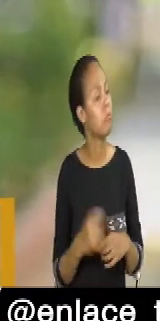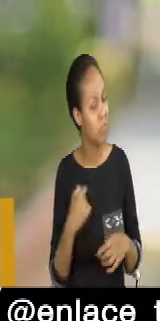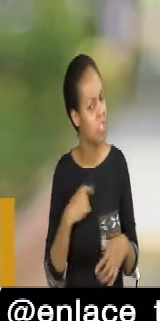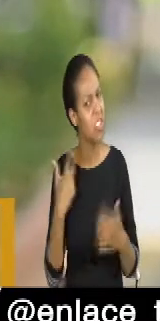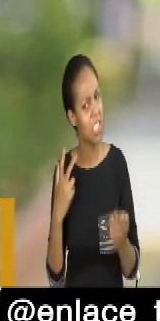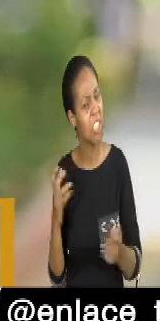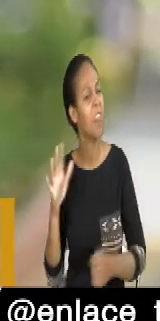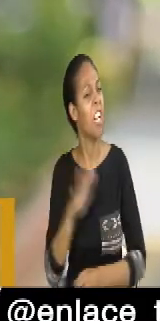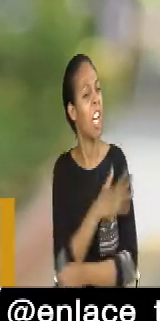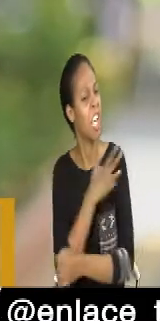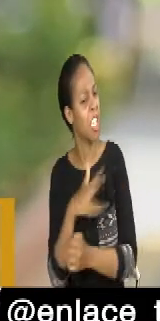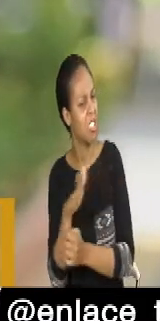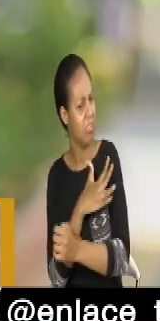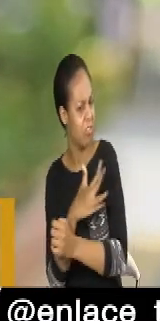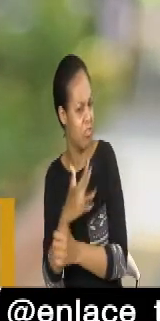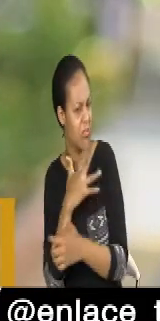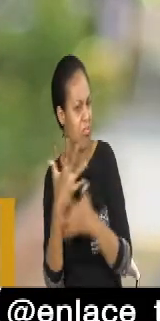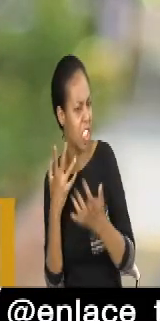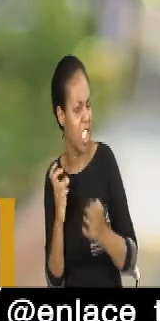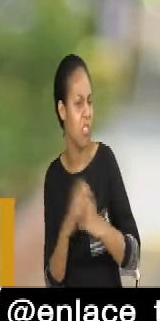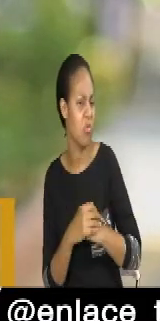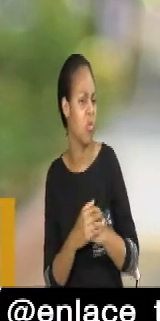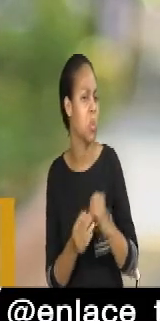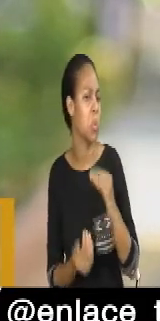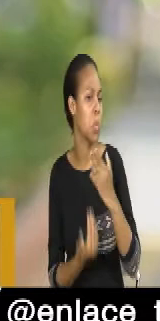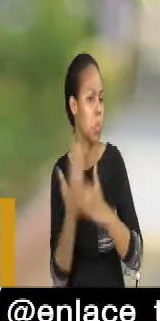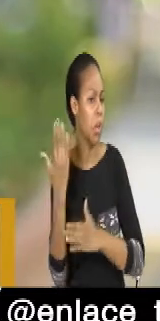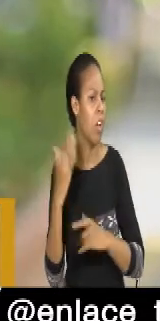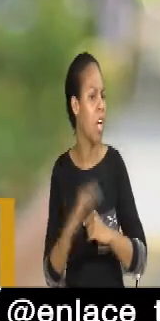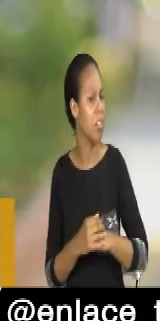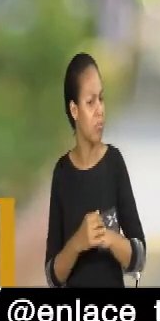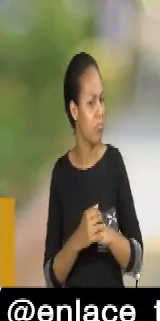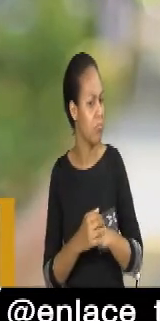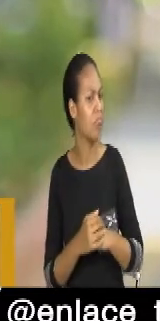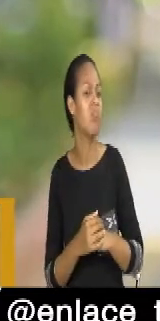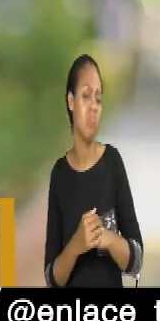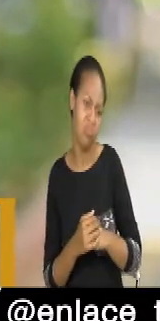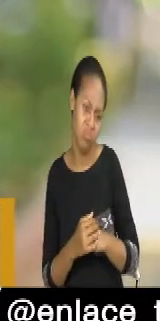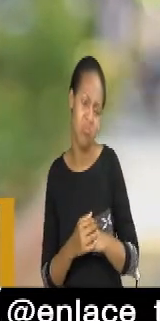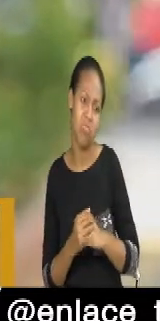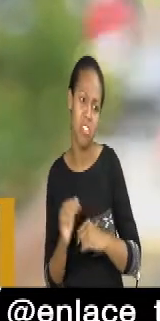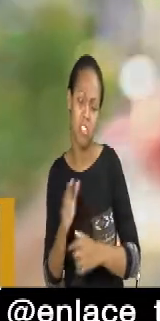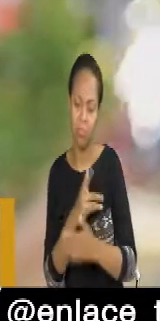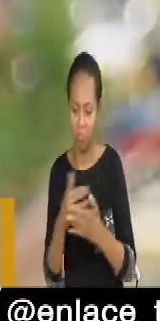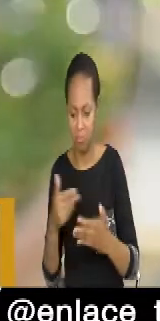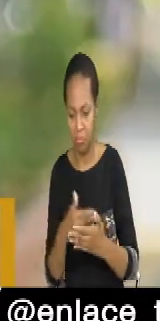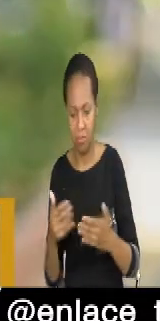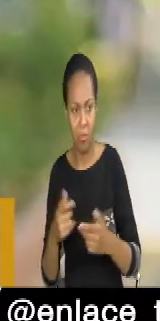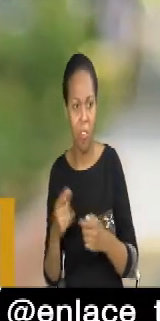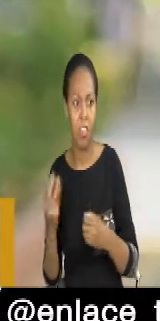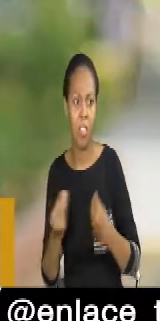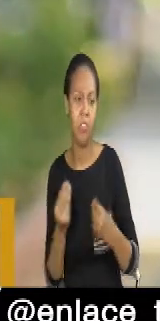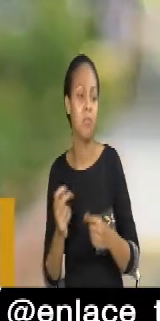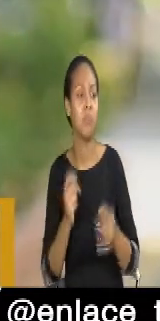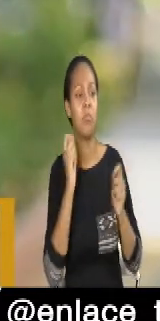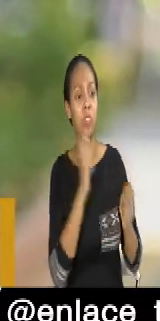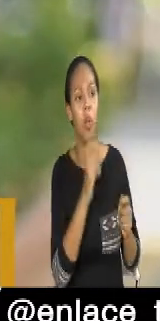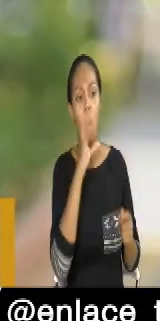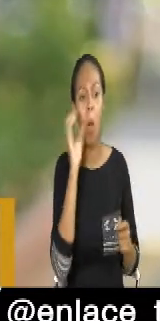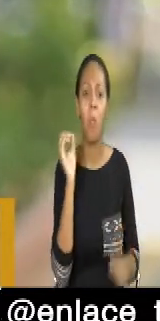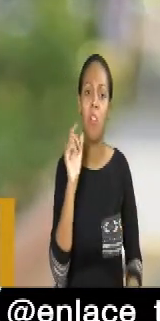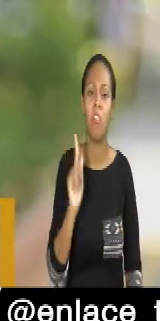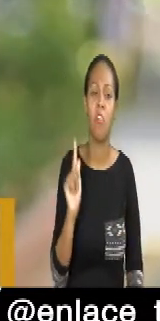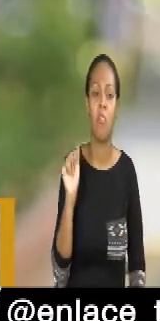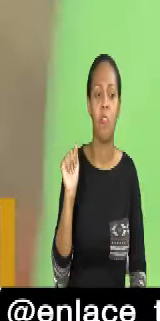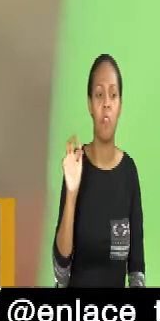con montar una canción para entregársela al Rey de los Pueblos, a Farid Ortiz, una canción que está para